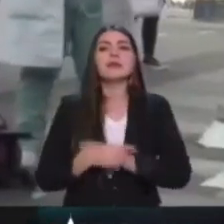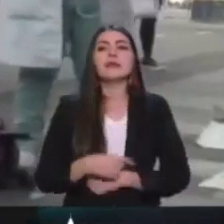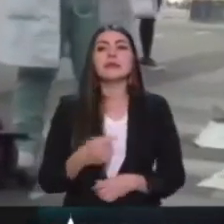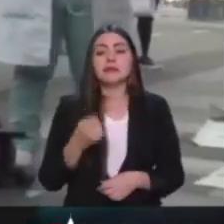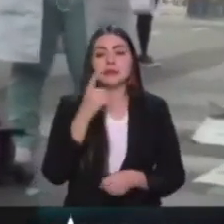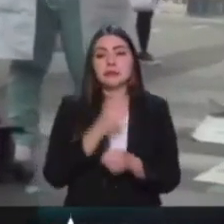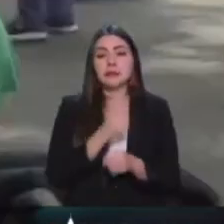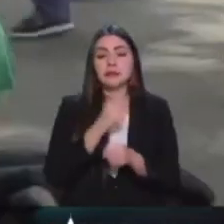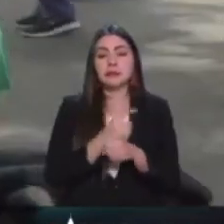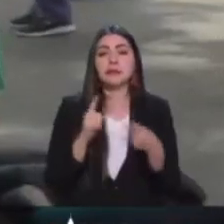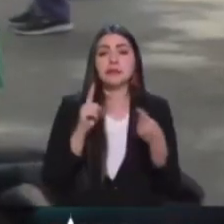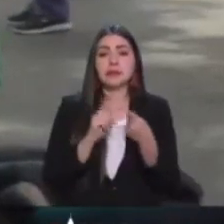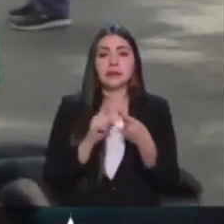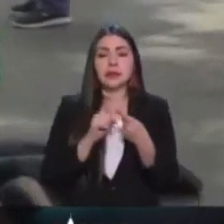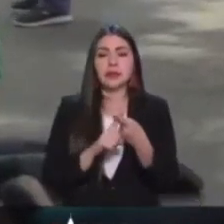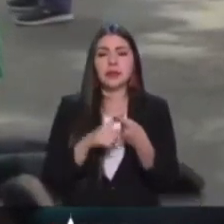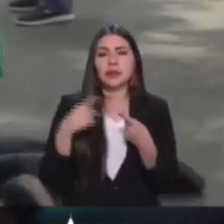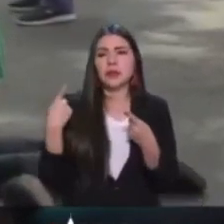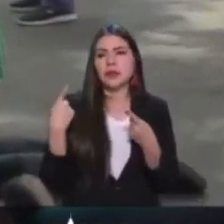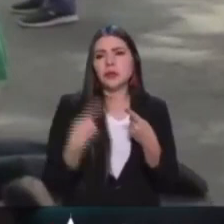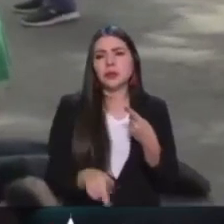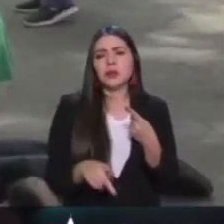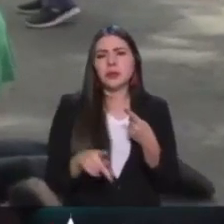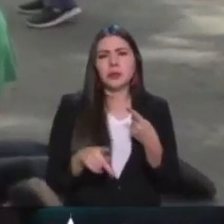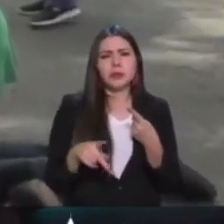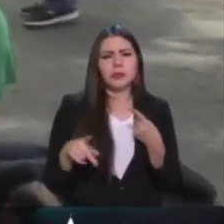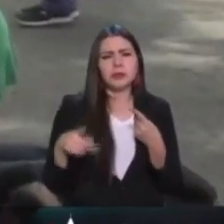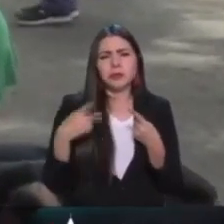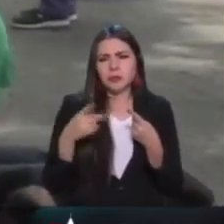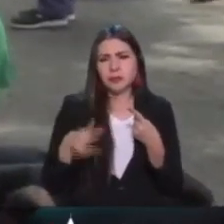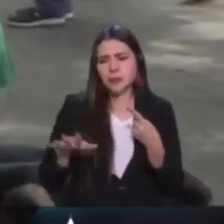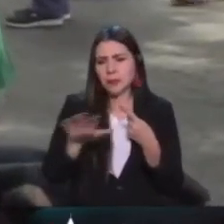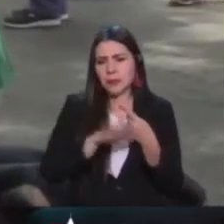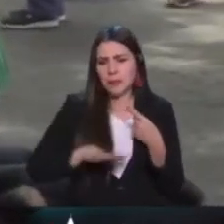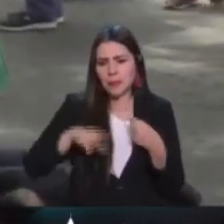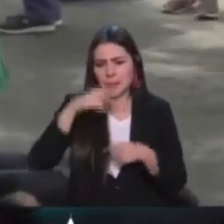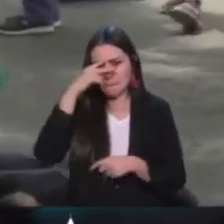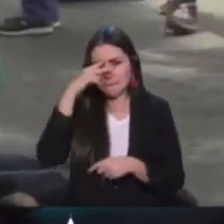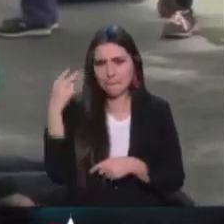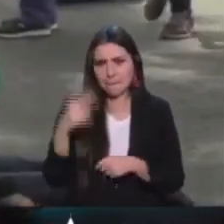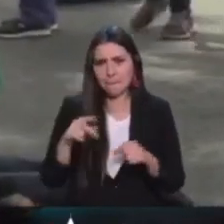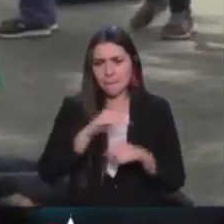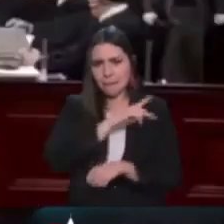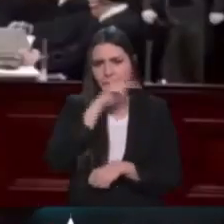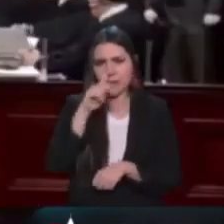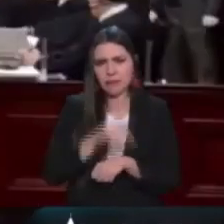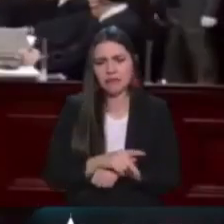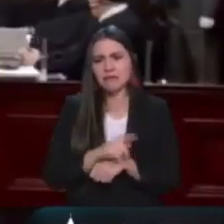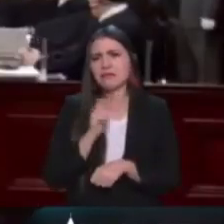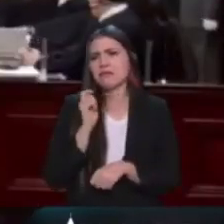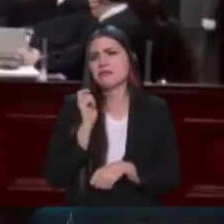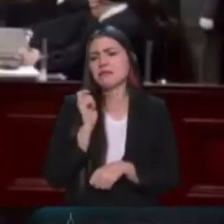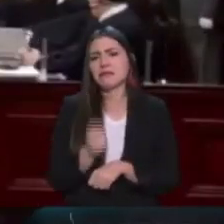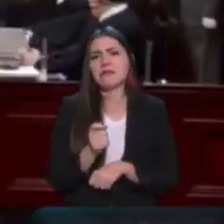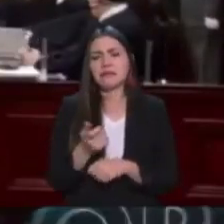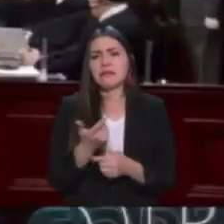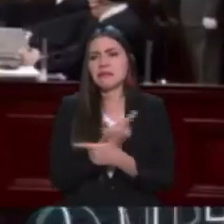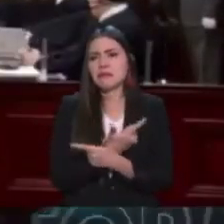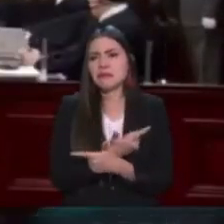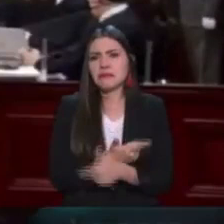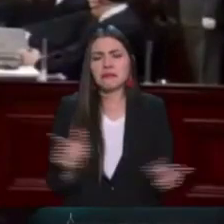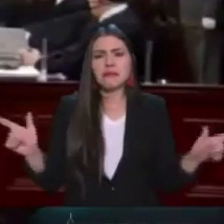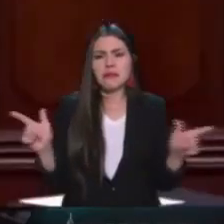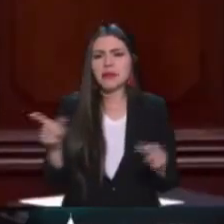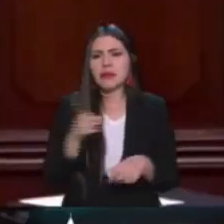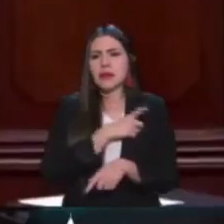es un Estado laico, es un Estado secularizado que tiene que legislar para todo mundo, y resulta que no